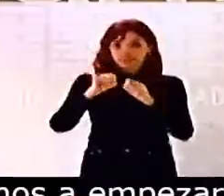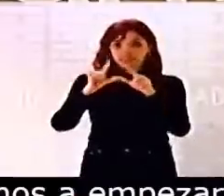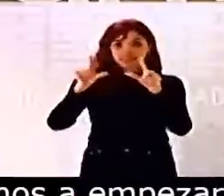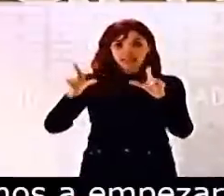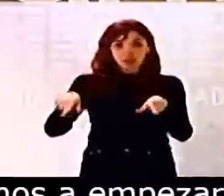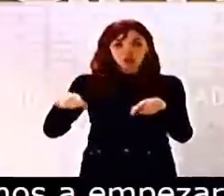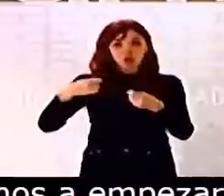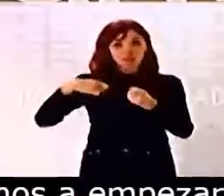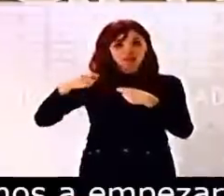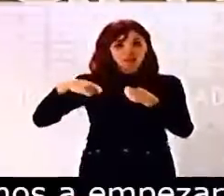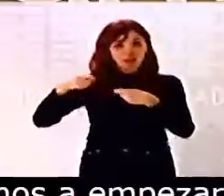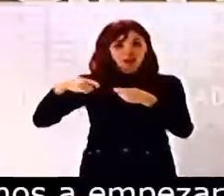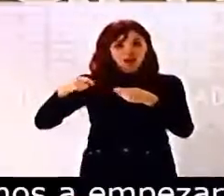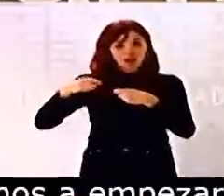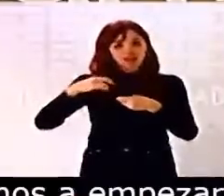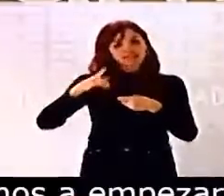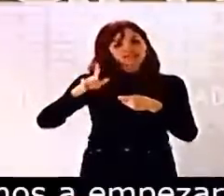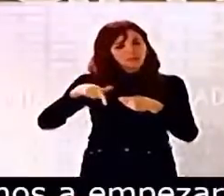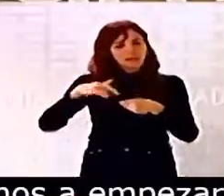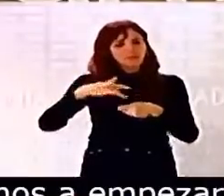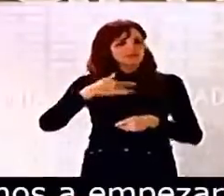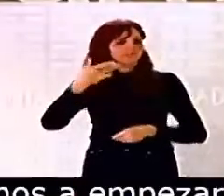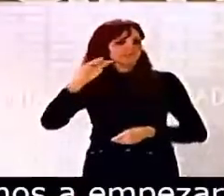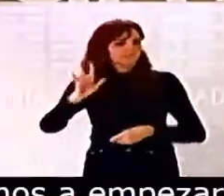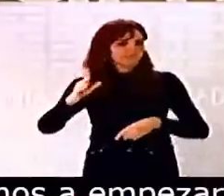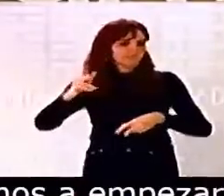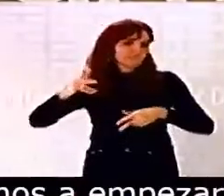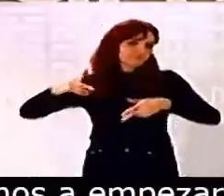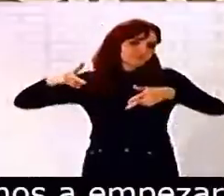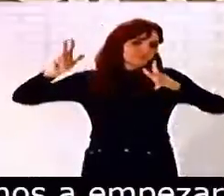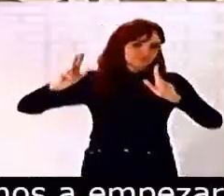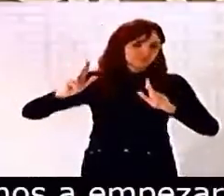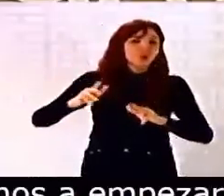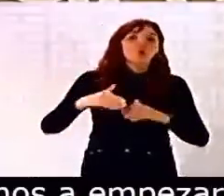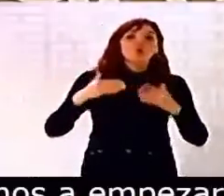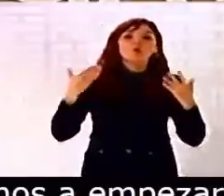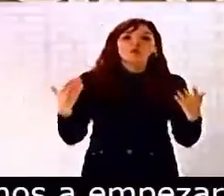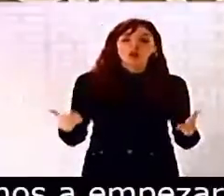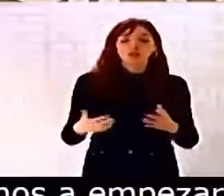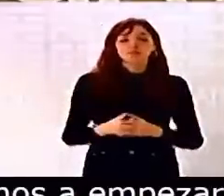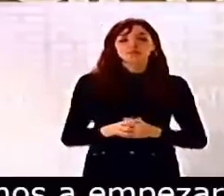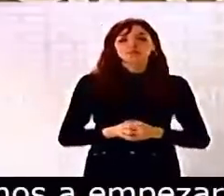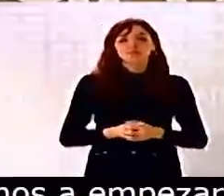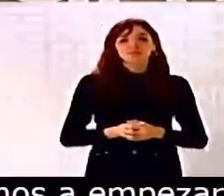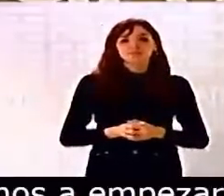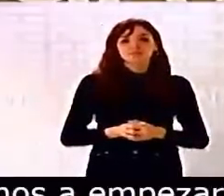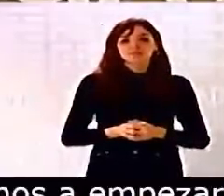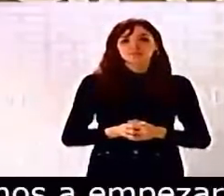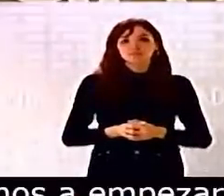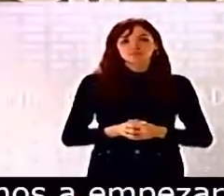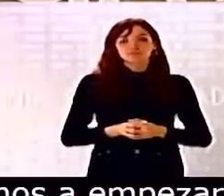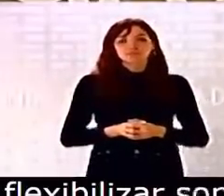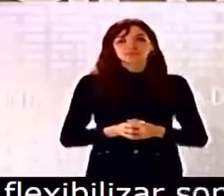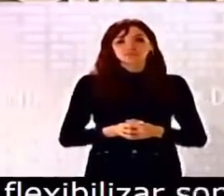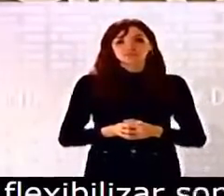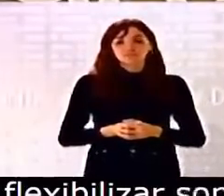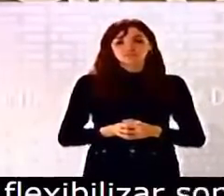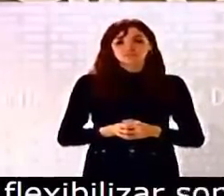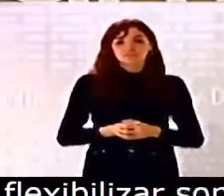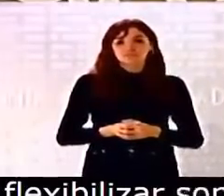comercial que vamos a flexibilizar son aquellos